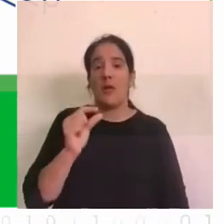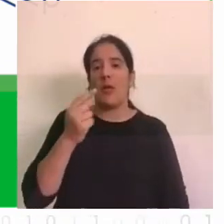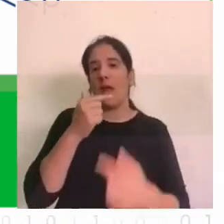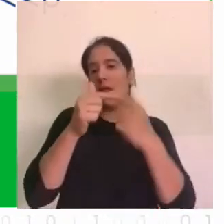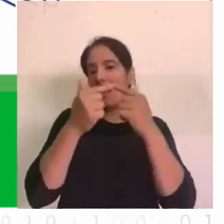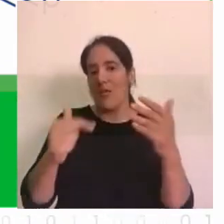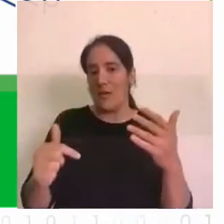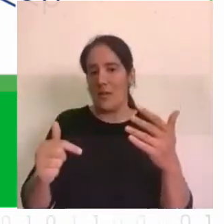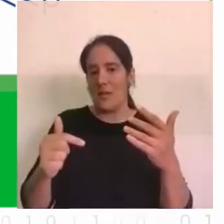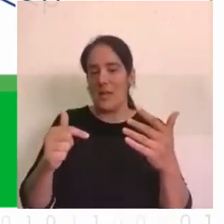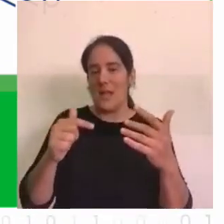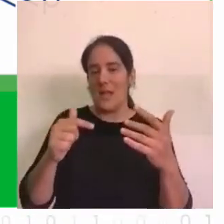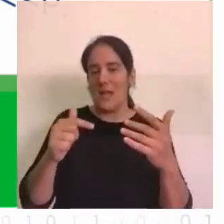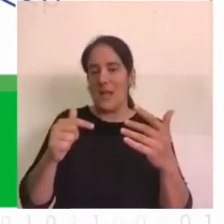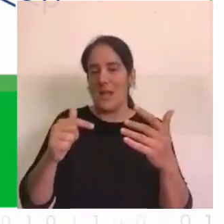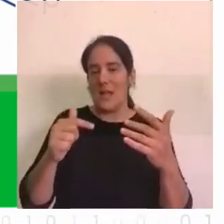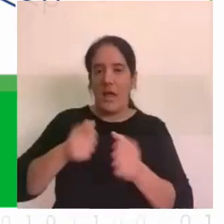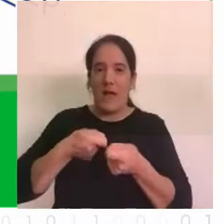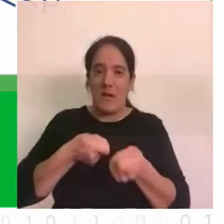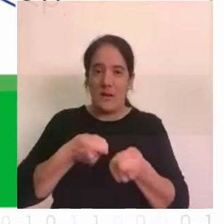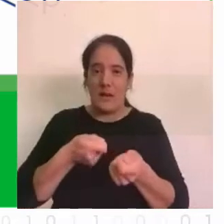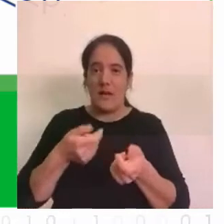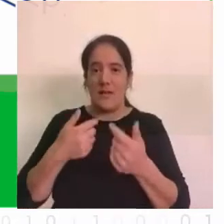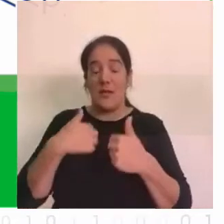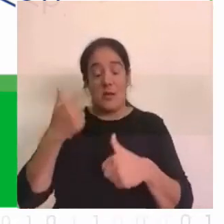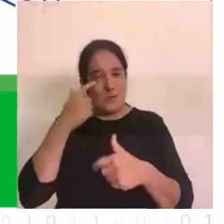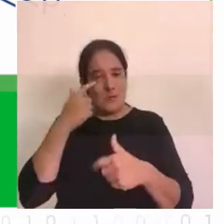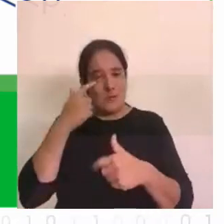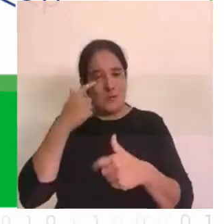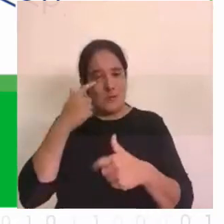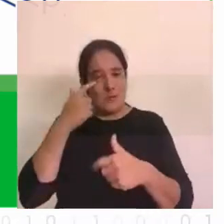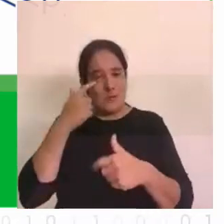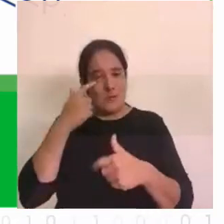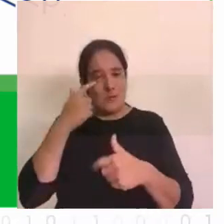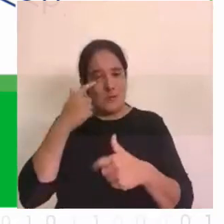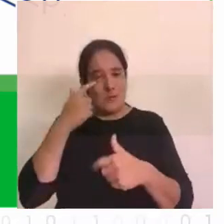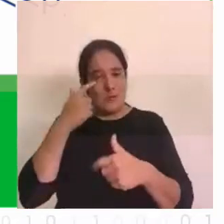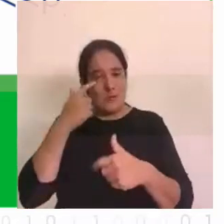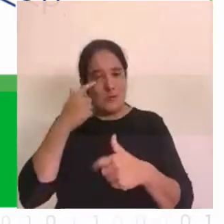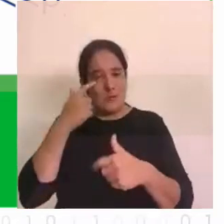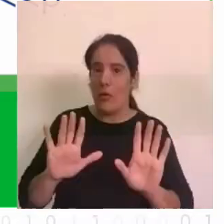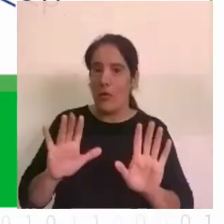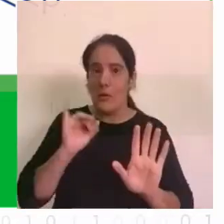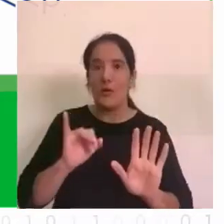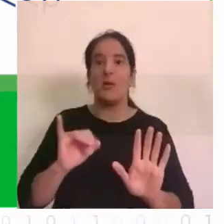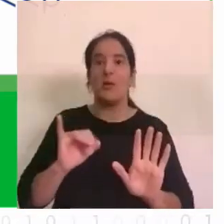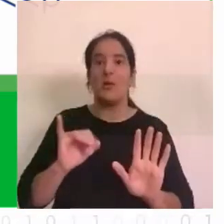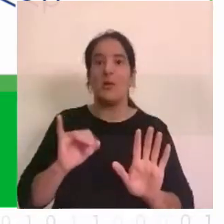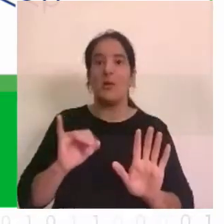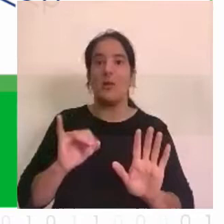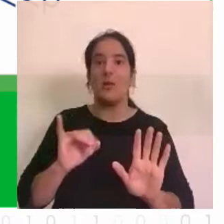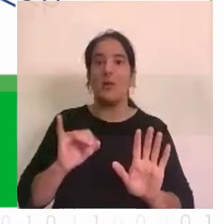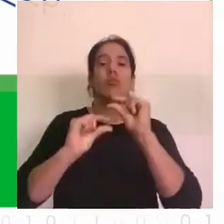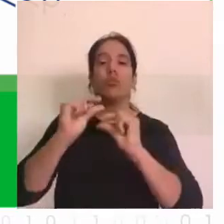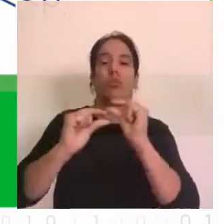clásica sería como, no podés hacer nada, pero bueno, por suerte la estadística va avanzando y va desarrollando métodos, y el aprendizaje automático